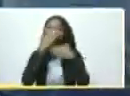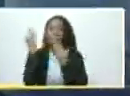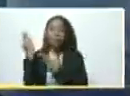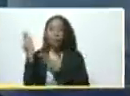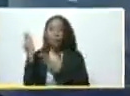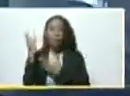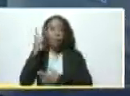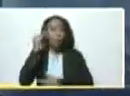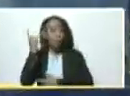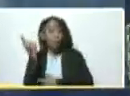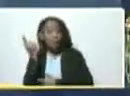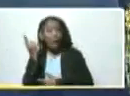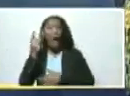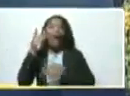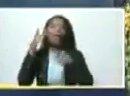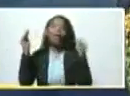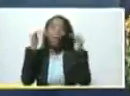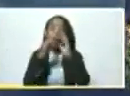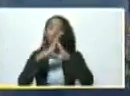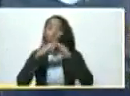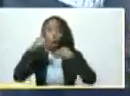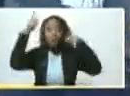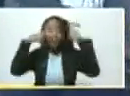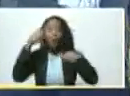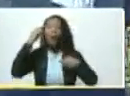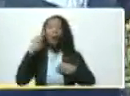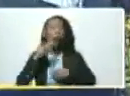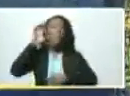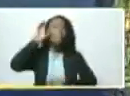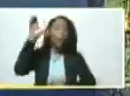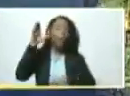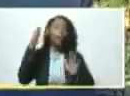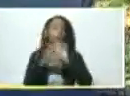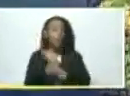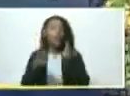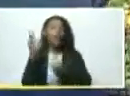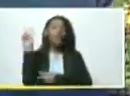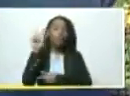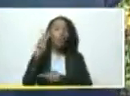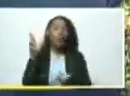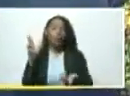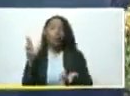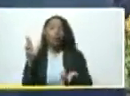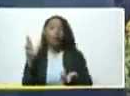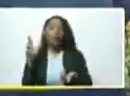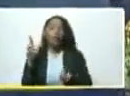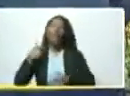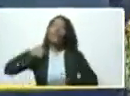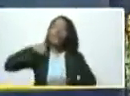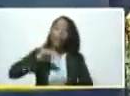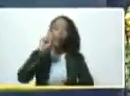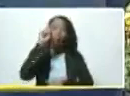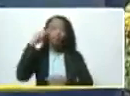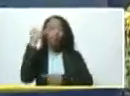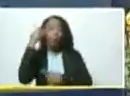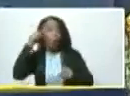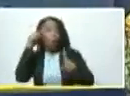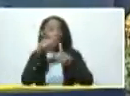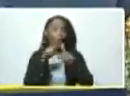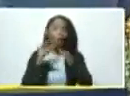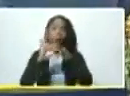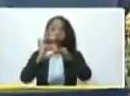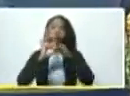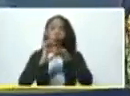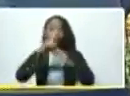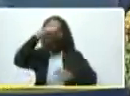lo ha dicho. Si todos somos chavistas, bolivarianos, patriotas, venezolanistas, tenemos un solo rumbo, la unión.